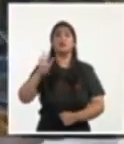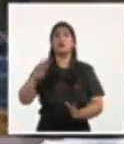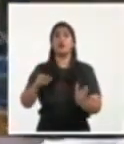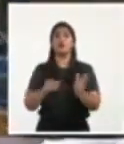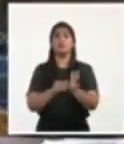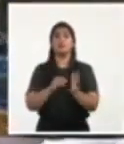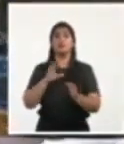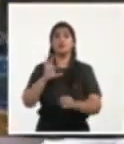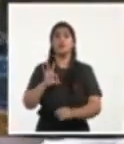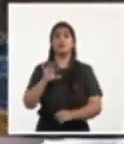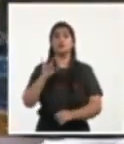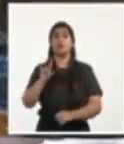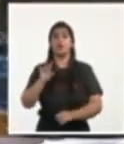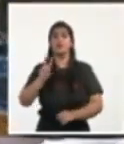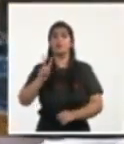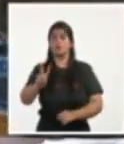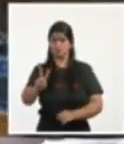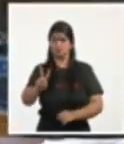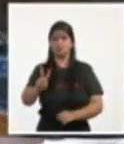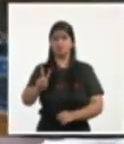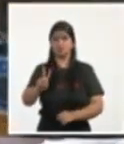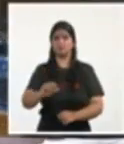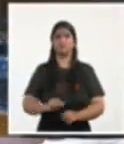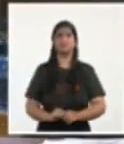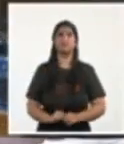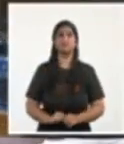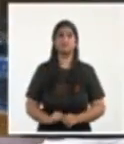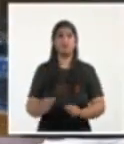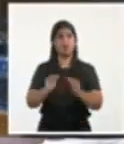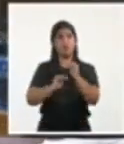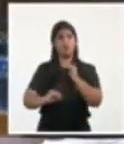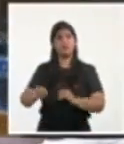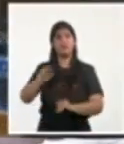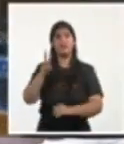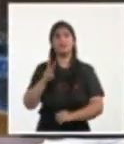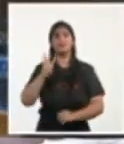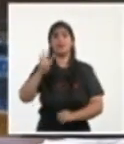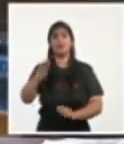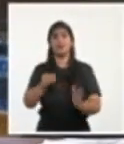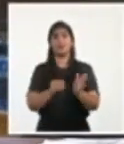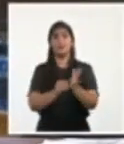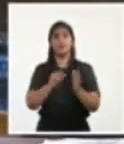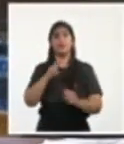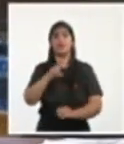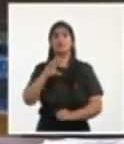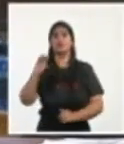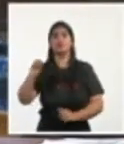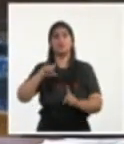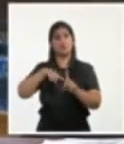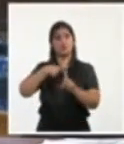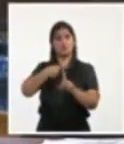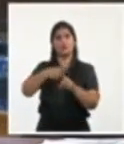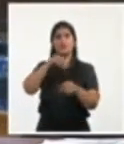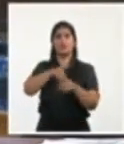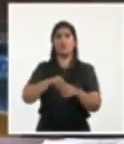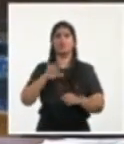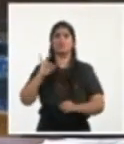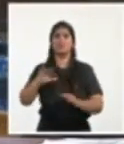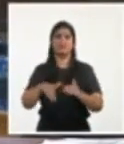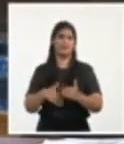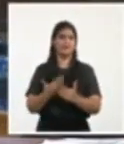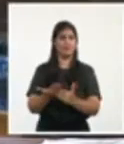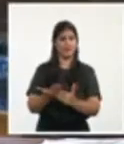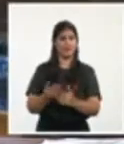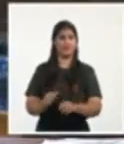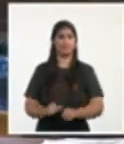4.892, superando los 34.200 confirmados en esos 7 días. Y los casos activos, como